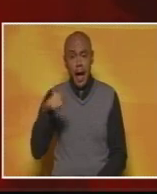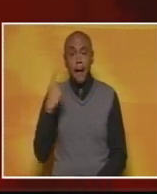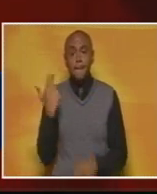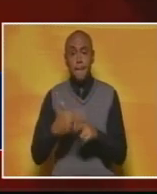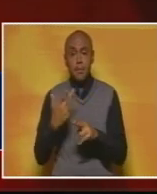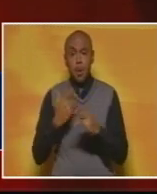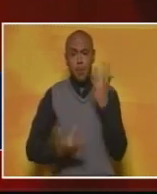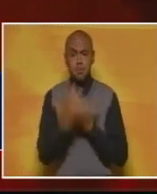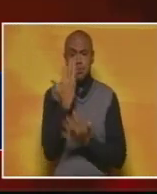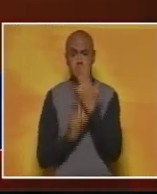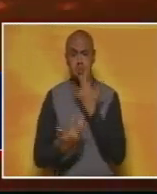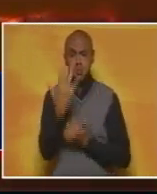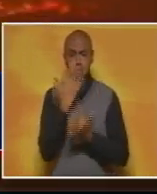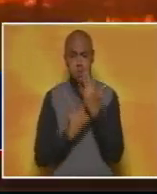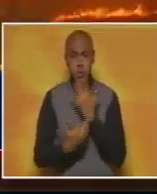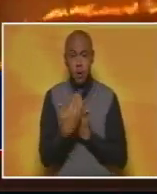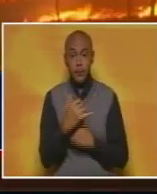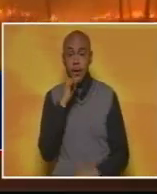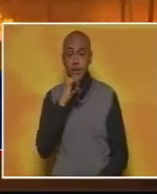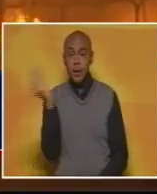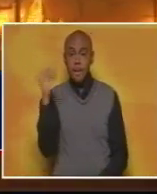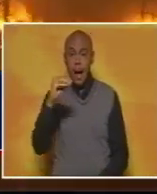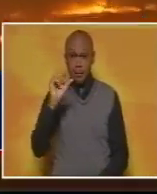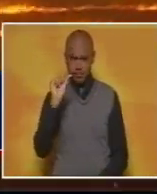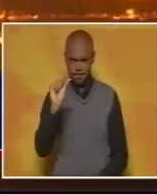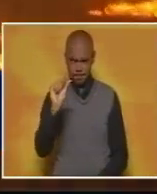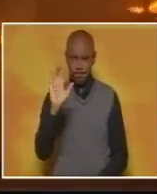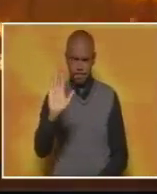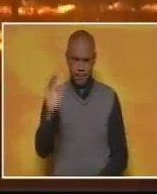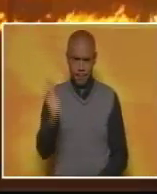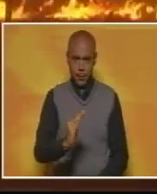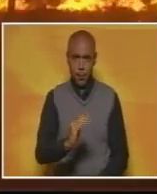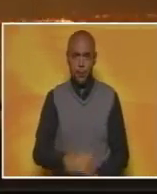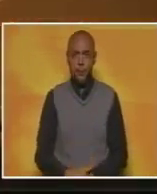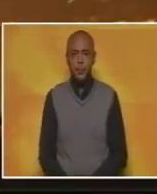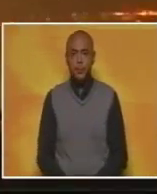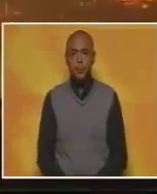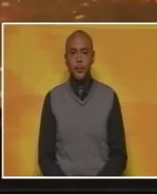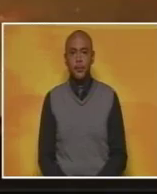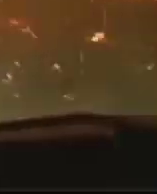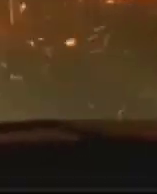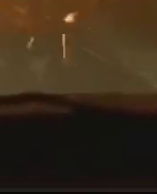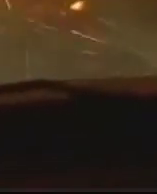devastador incendio forestal. Los detalles al regreso, no se aparten.